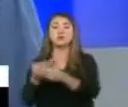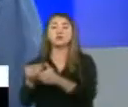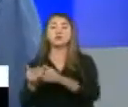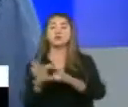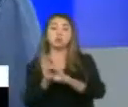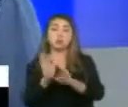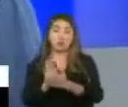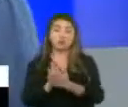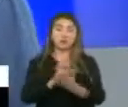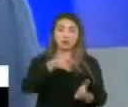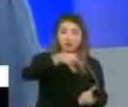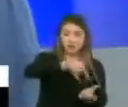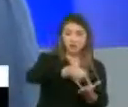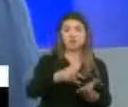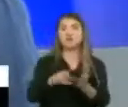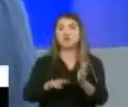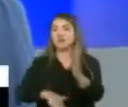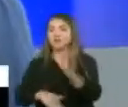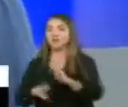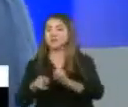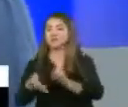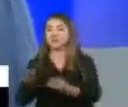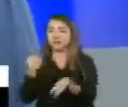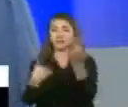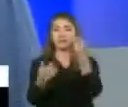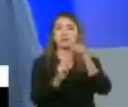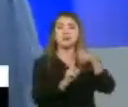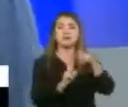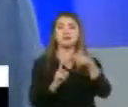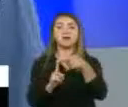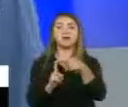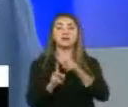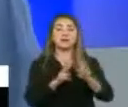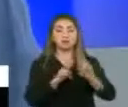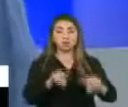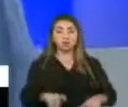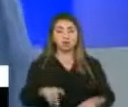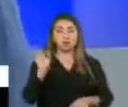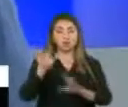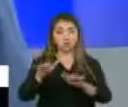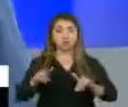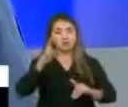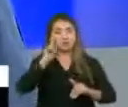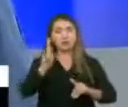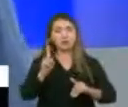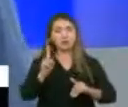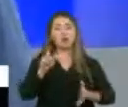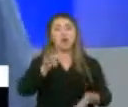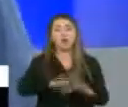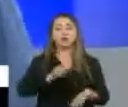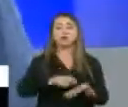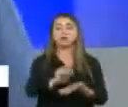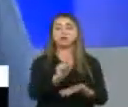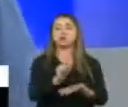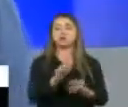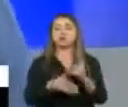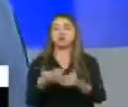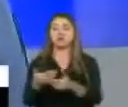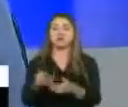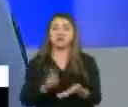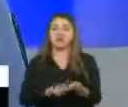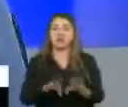el Congreso, desde las bases, haciendo participar a mucha más gente de la que están convocando hoy día los cabildos, pero no sumarse ni validar un proceso que está viciado.